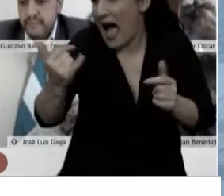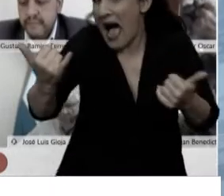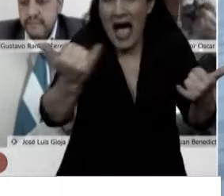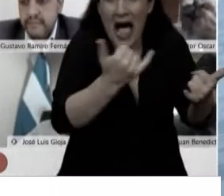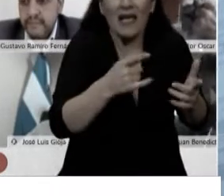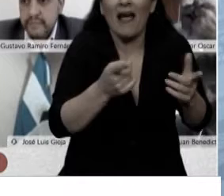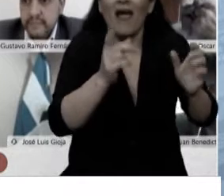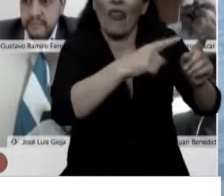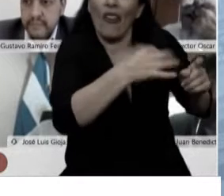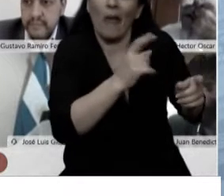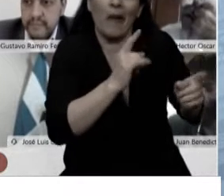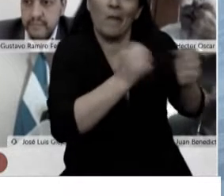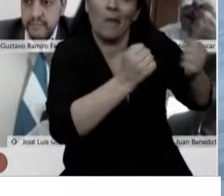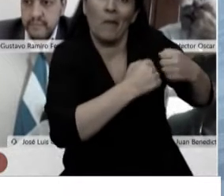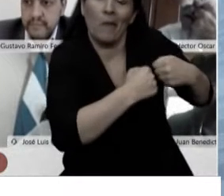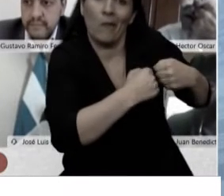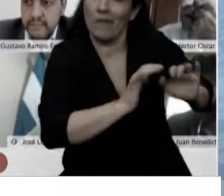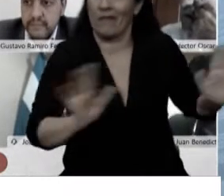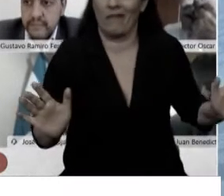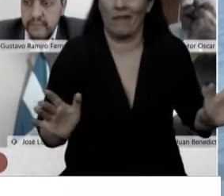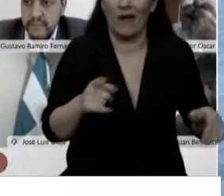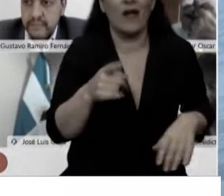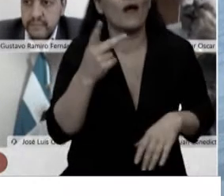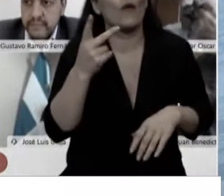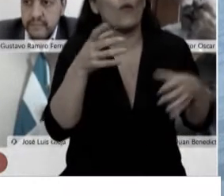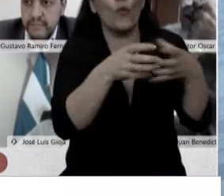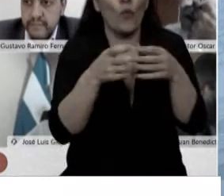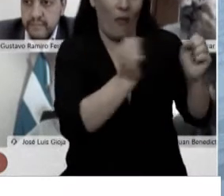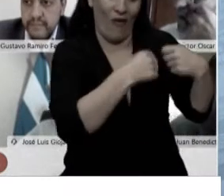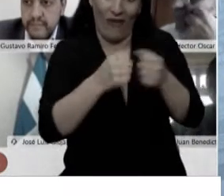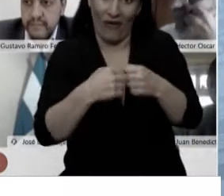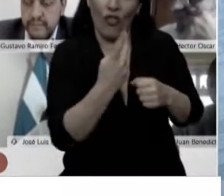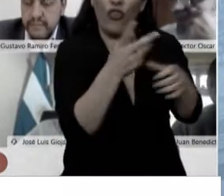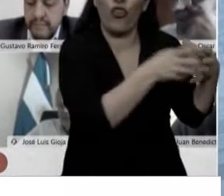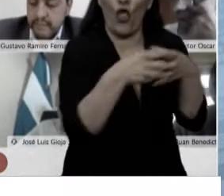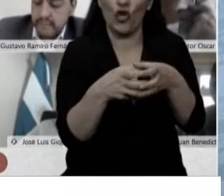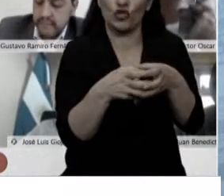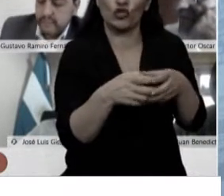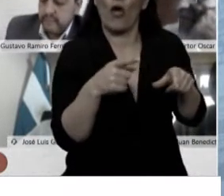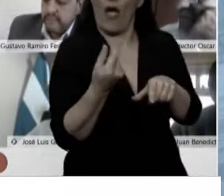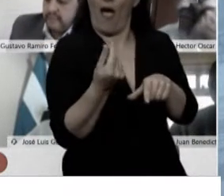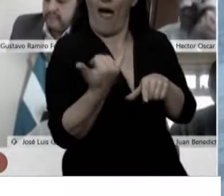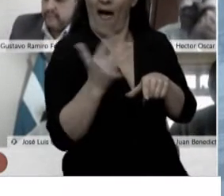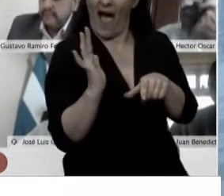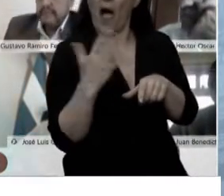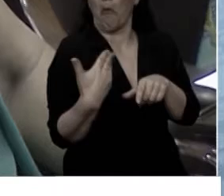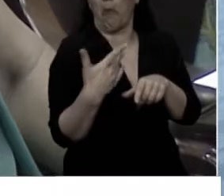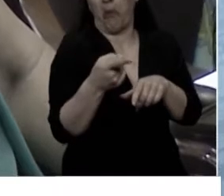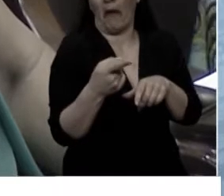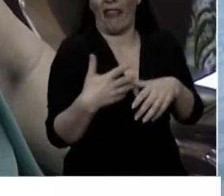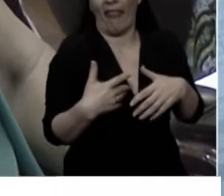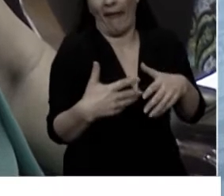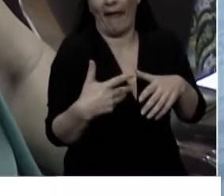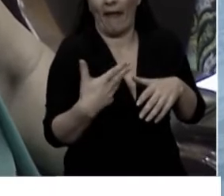la clandestinidad. Pero hay dos grupos de mujeres en la clandestinidad: las que tienen recursos económicos y acceden a una